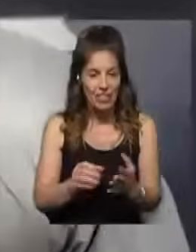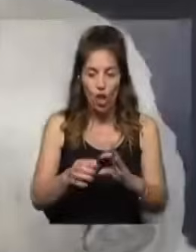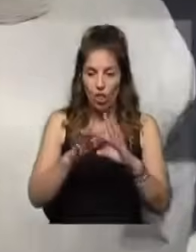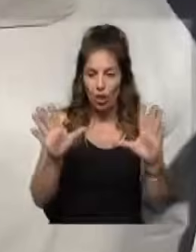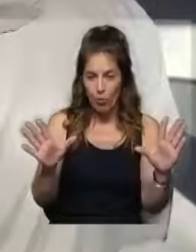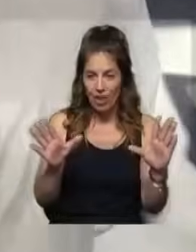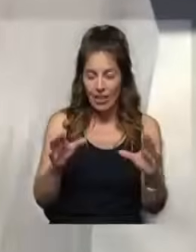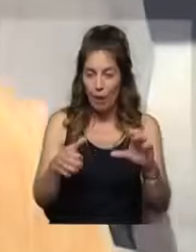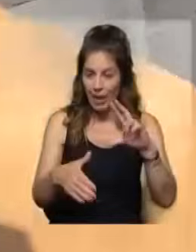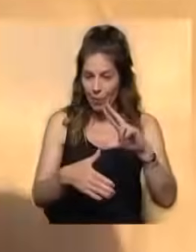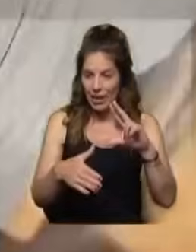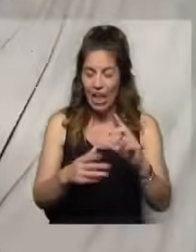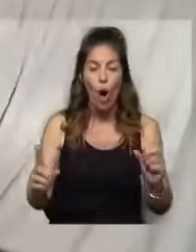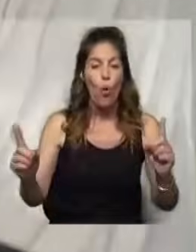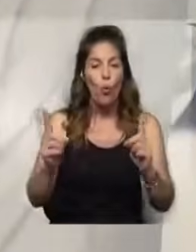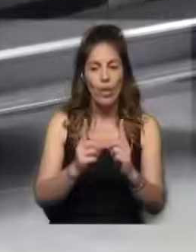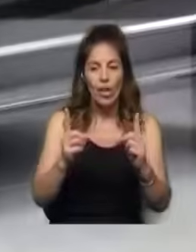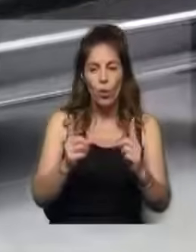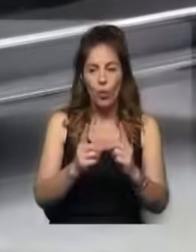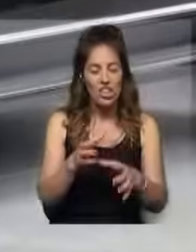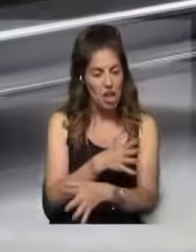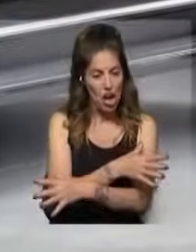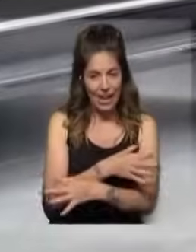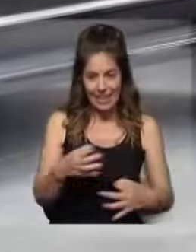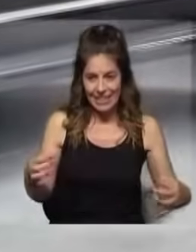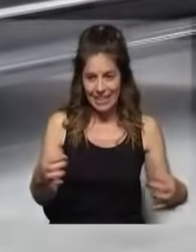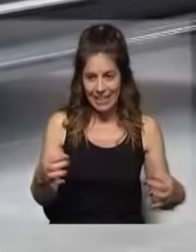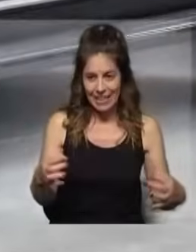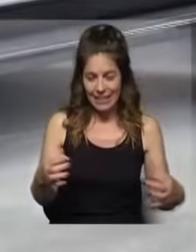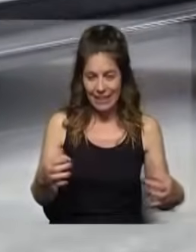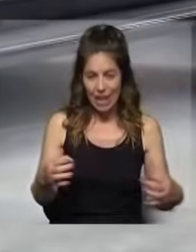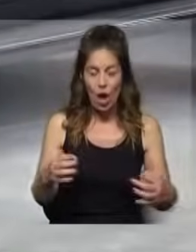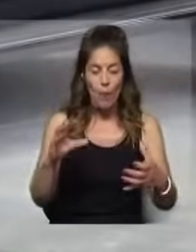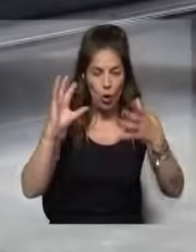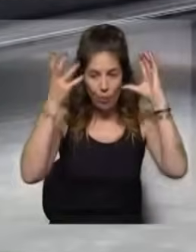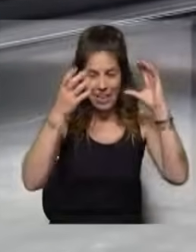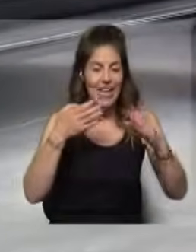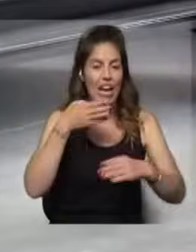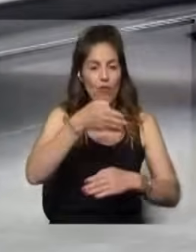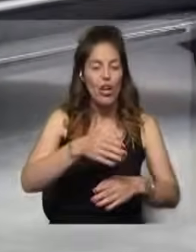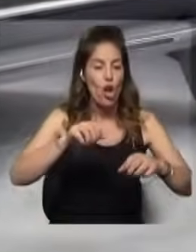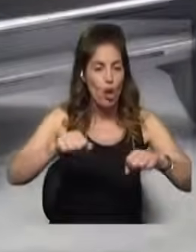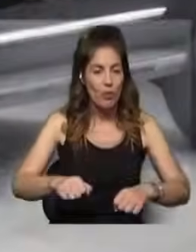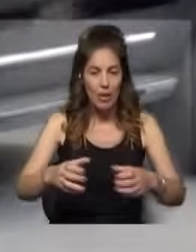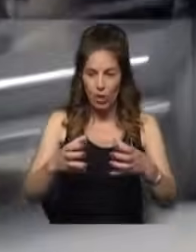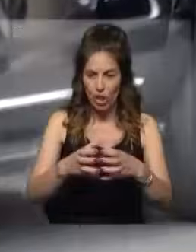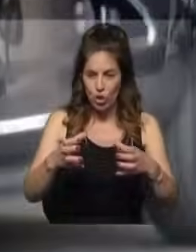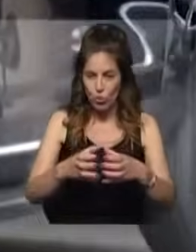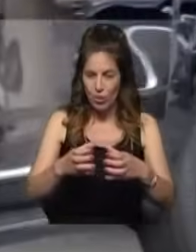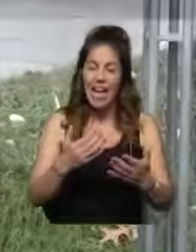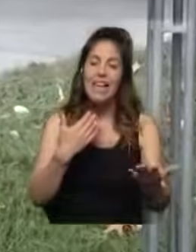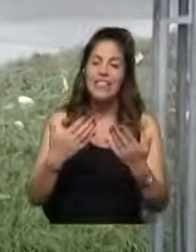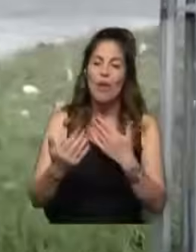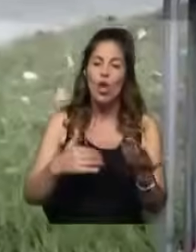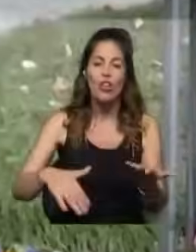para América Latina en un encuentro calificado como excelente por el mandatario electo y al que concurrieron los miembros de su comitiva y donde se habló